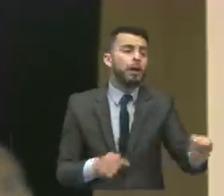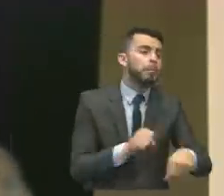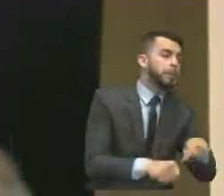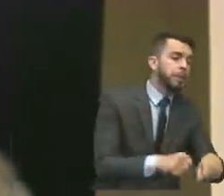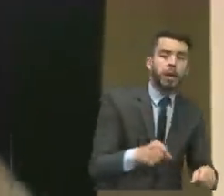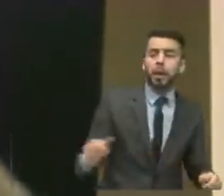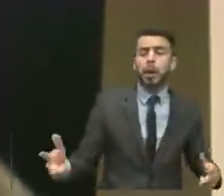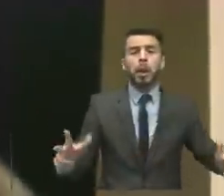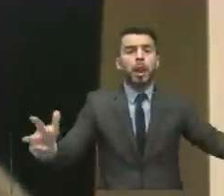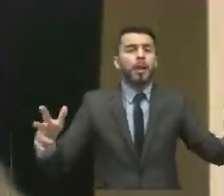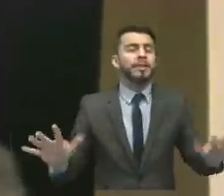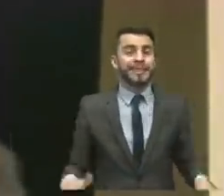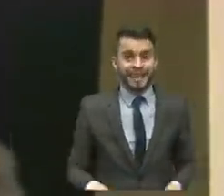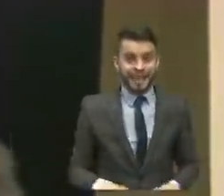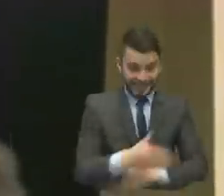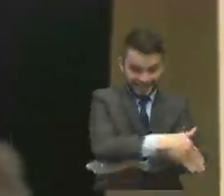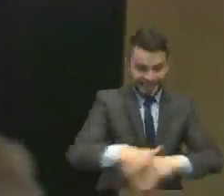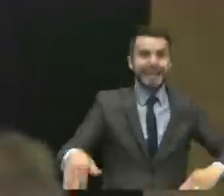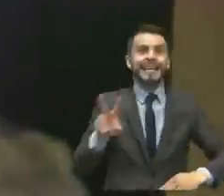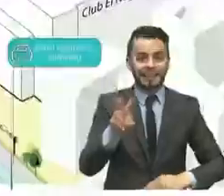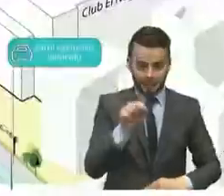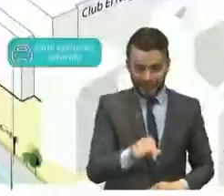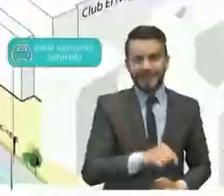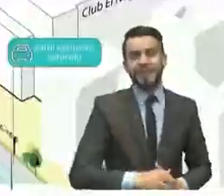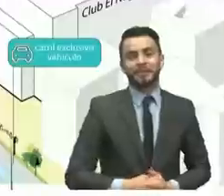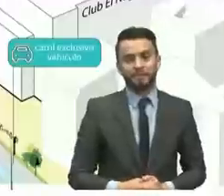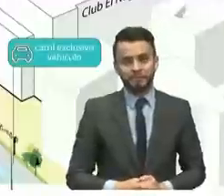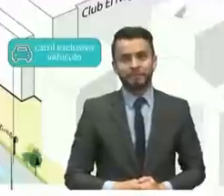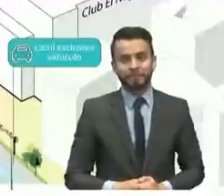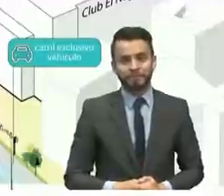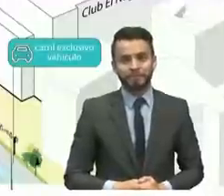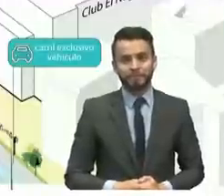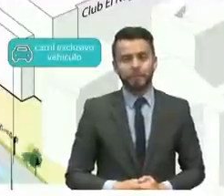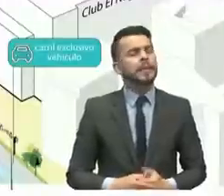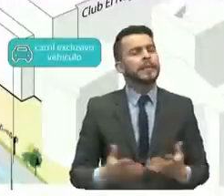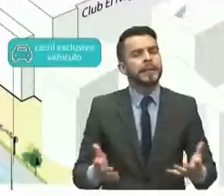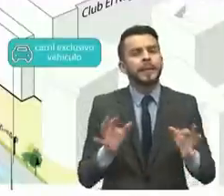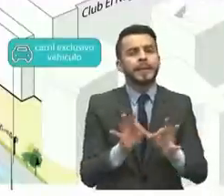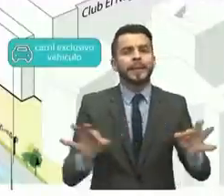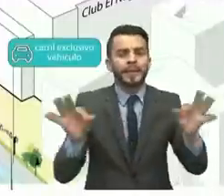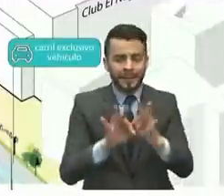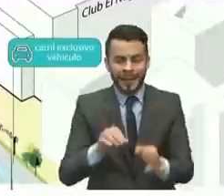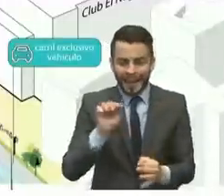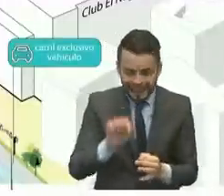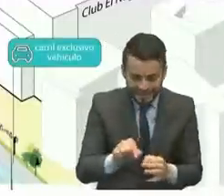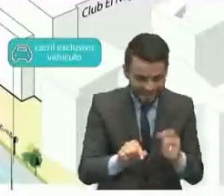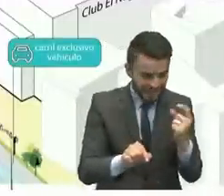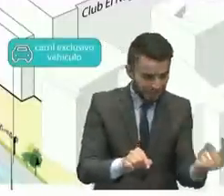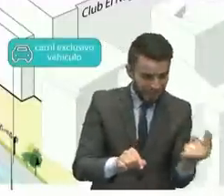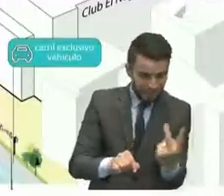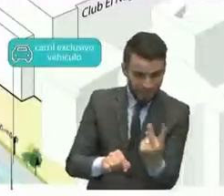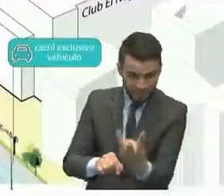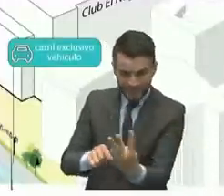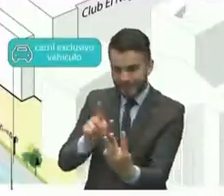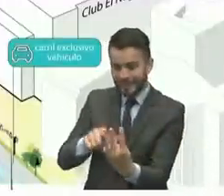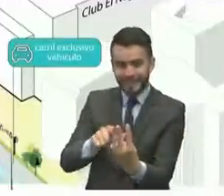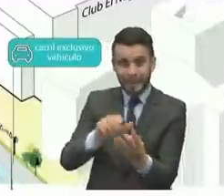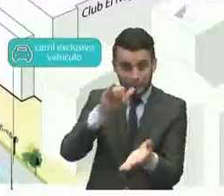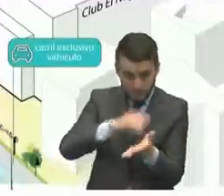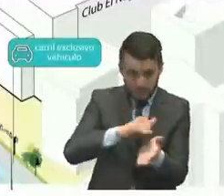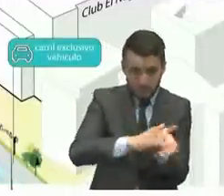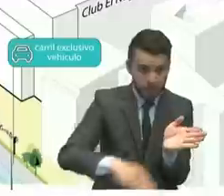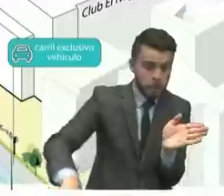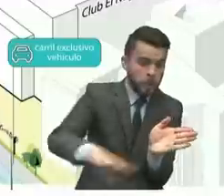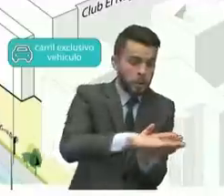que confluyen en ese espacio del corredor. Entonces, la clave aquí es separar esto, separar la estación, no cogerla,